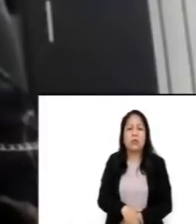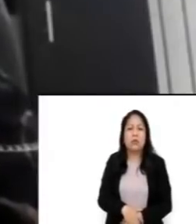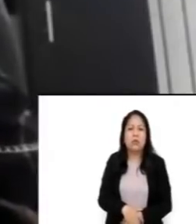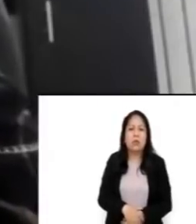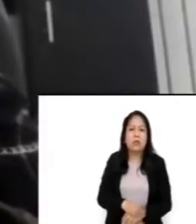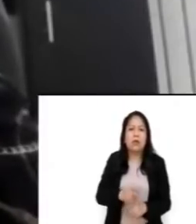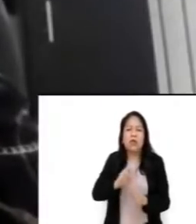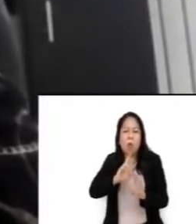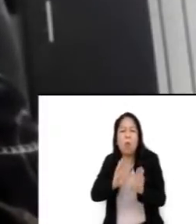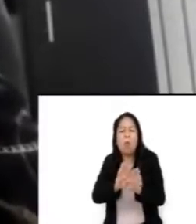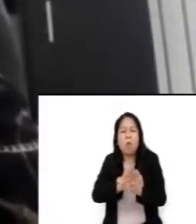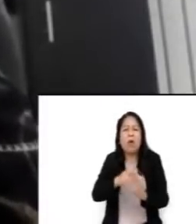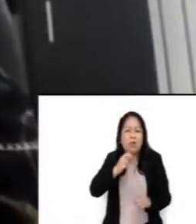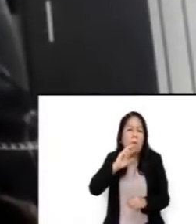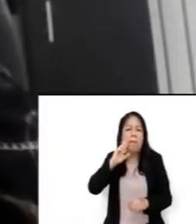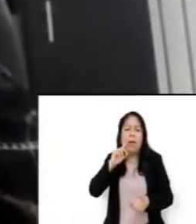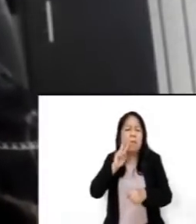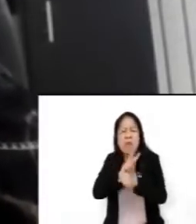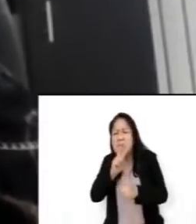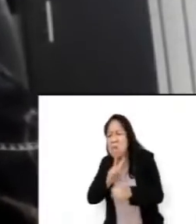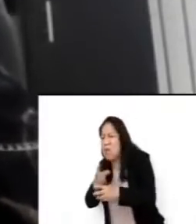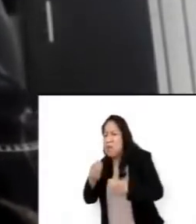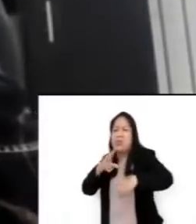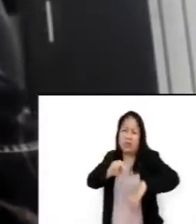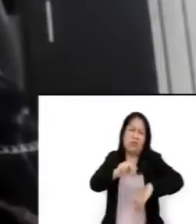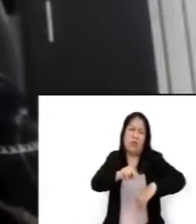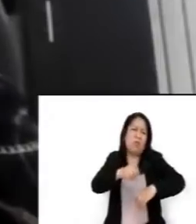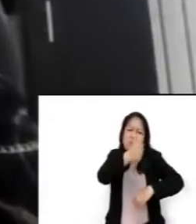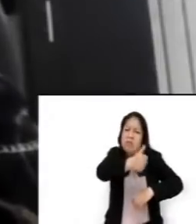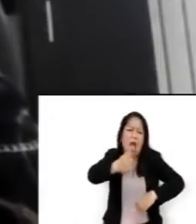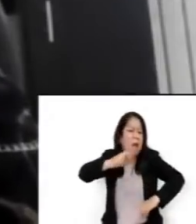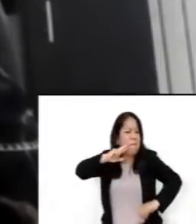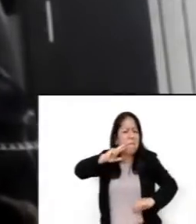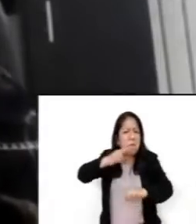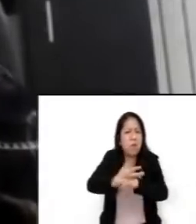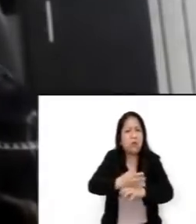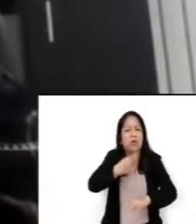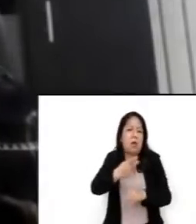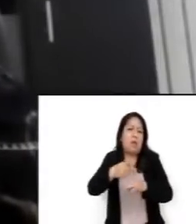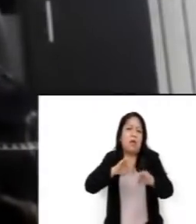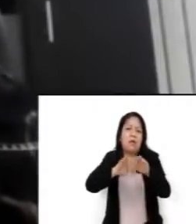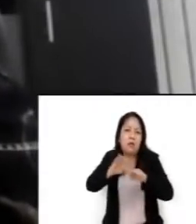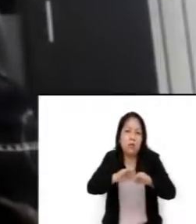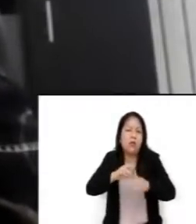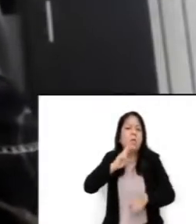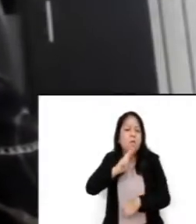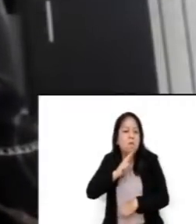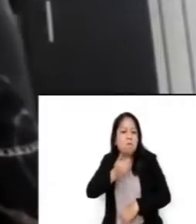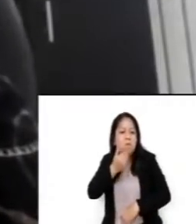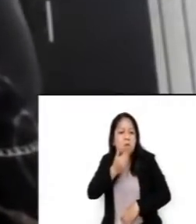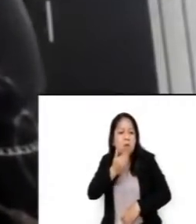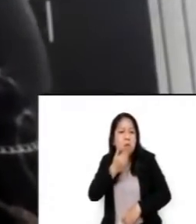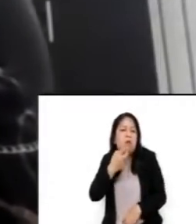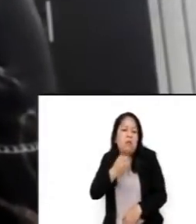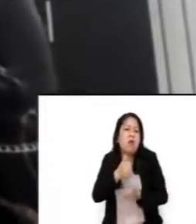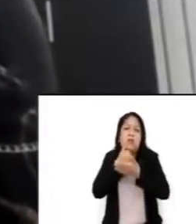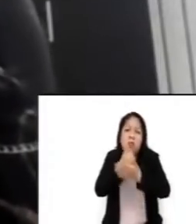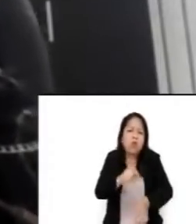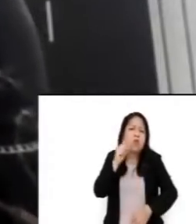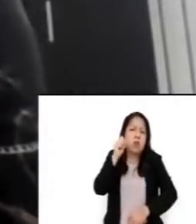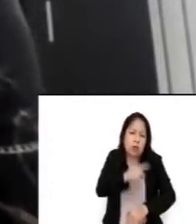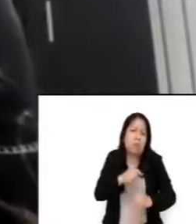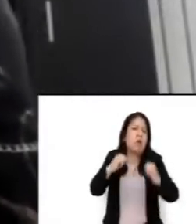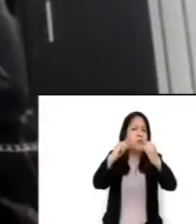de vigilancia permanente en un sentido, y pues creo que eso también, como han dicho aquí, pues eso ayuda a la productividad de las instituciones. El tema